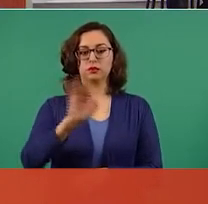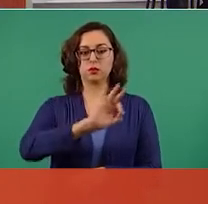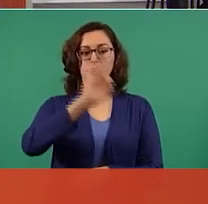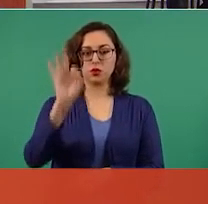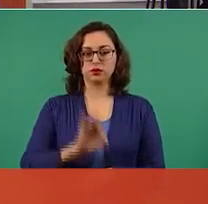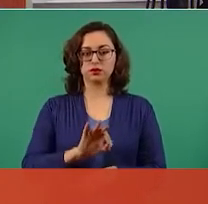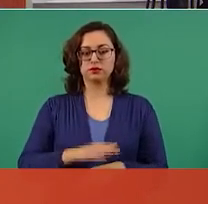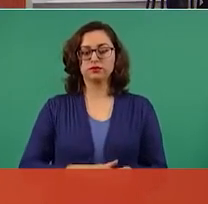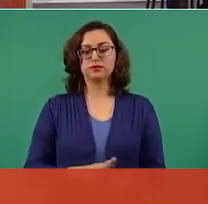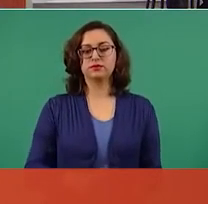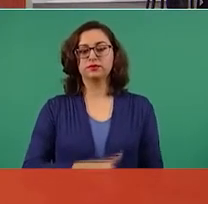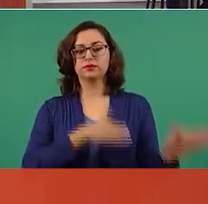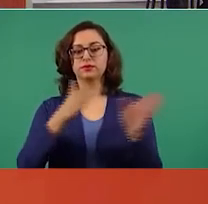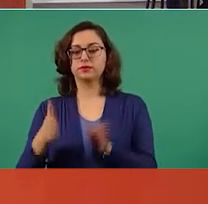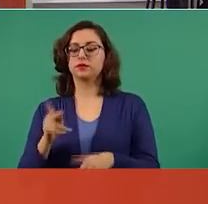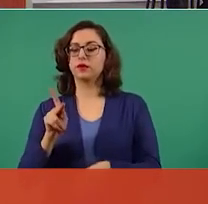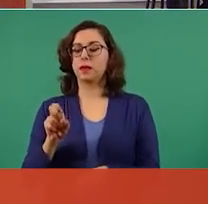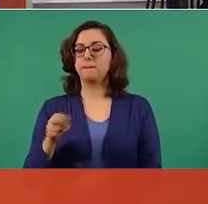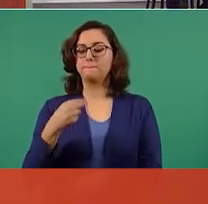29. Peña,